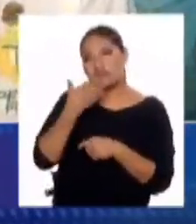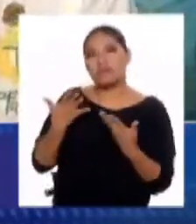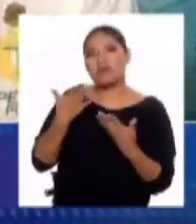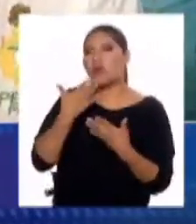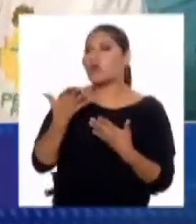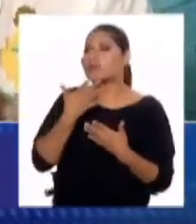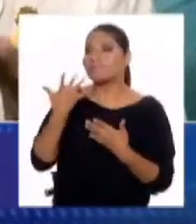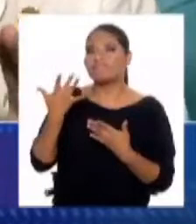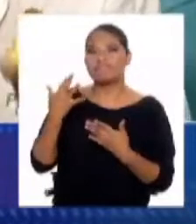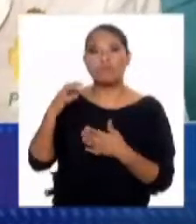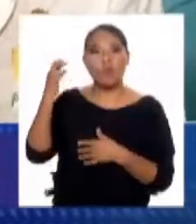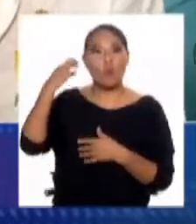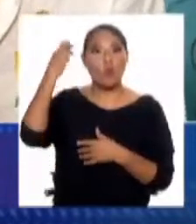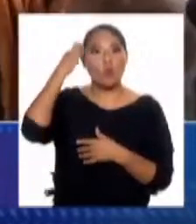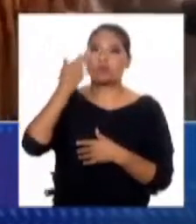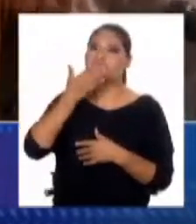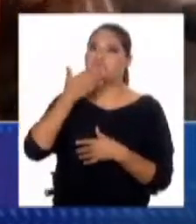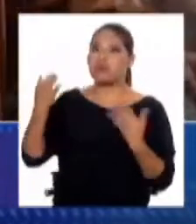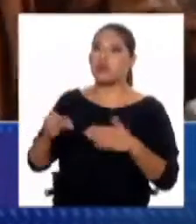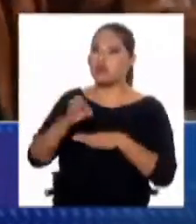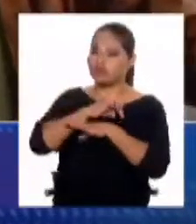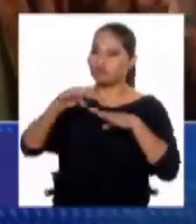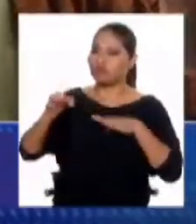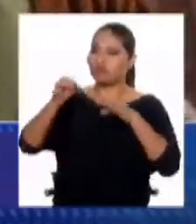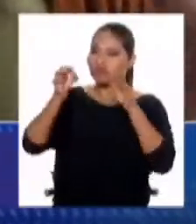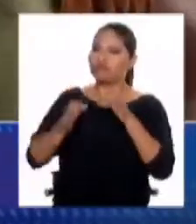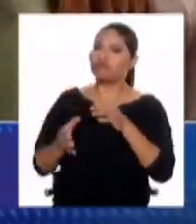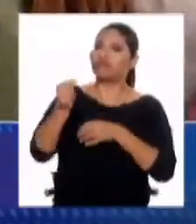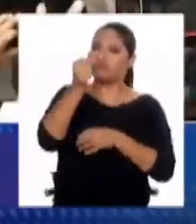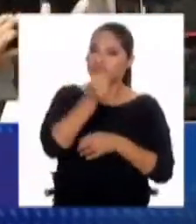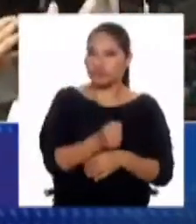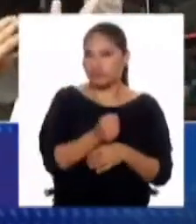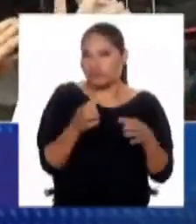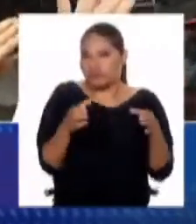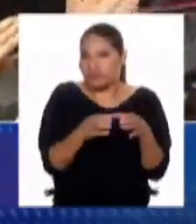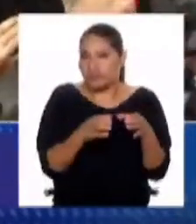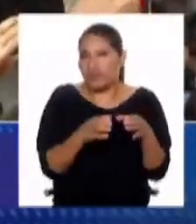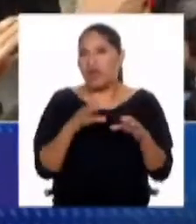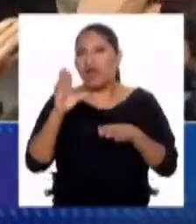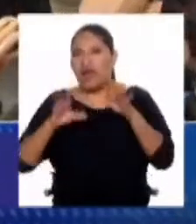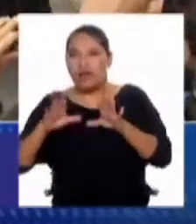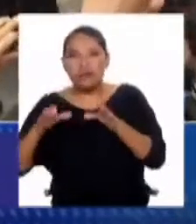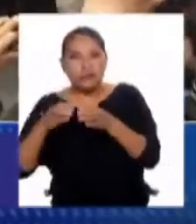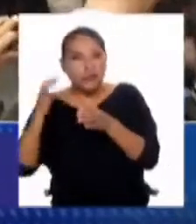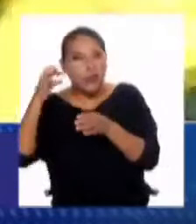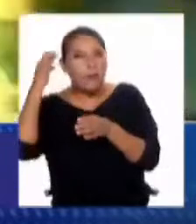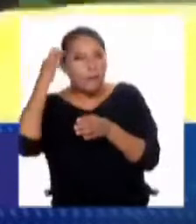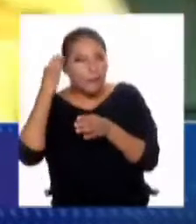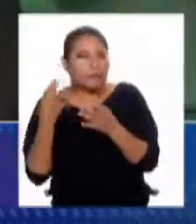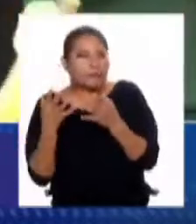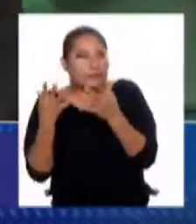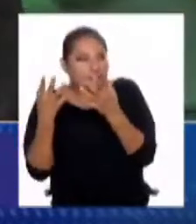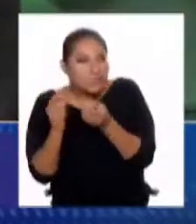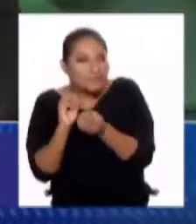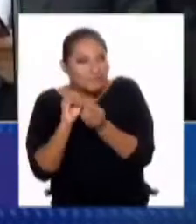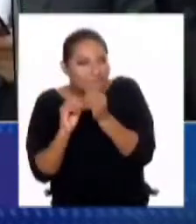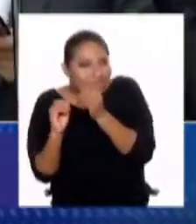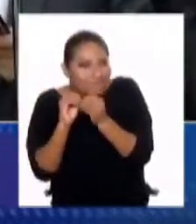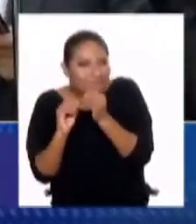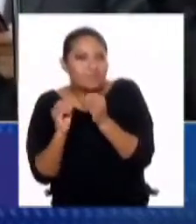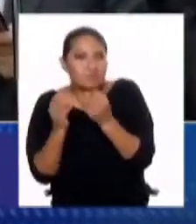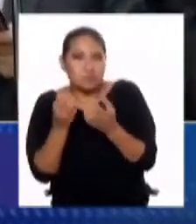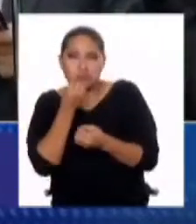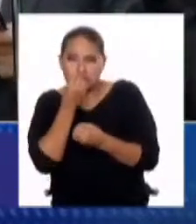colegiado. Y el colegiado es el que toma las decisiones. Algunos partidos están intentando hacer algo así. Y eso me